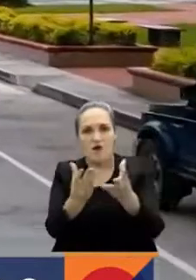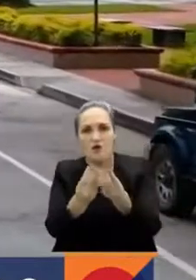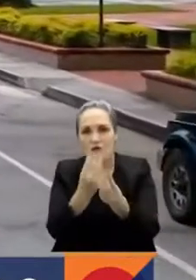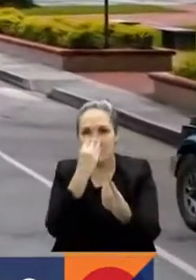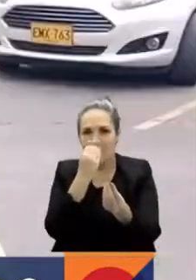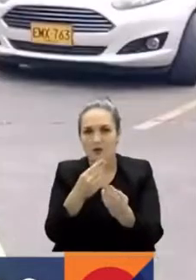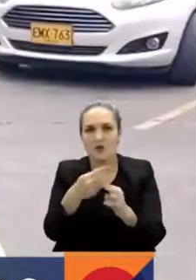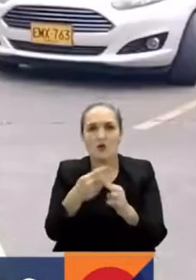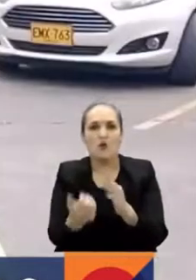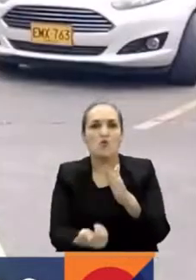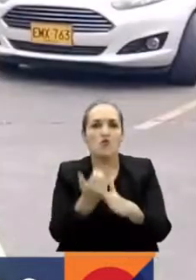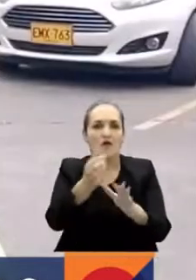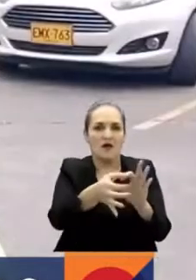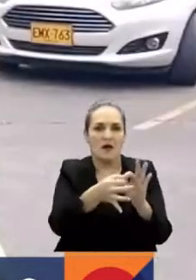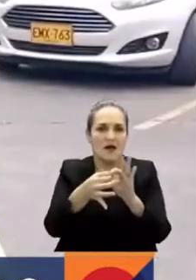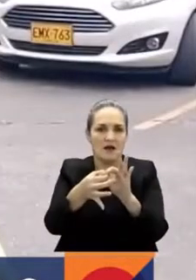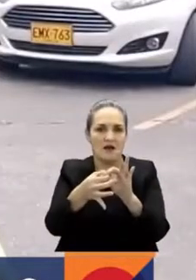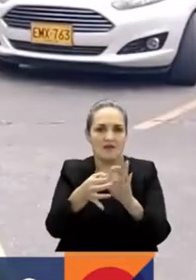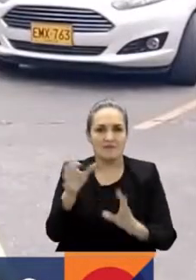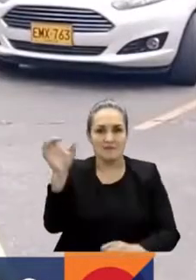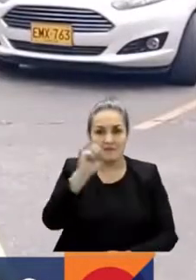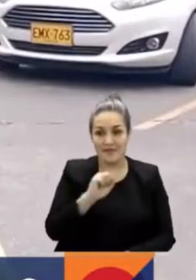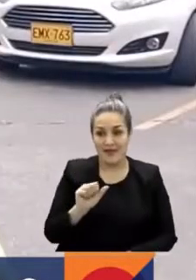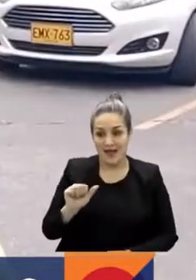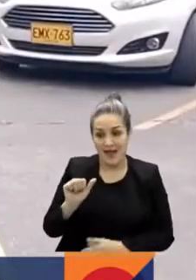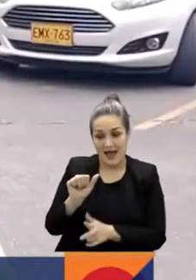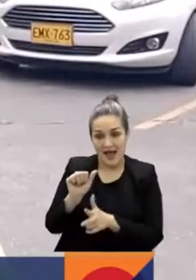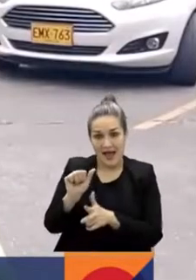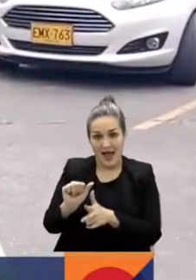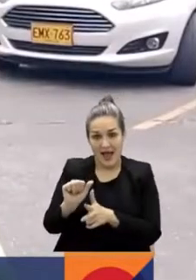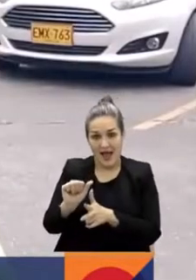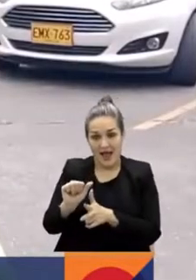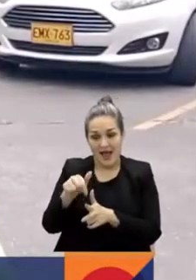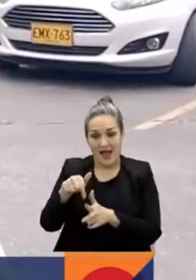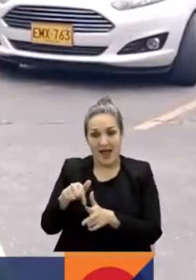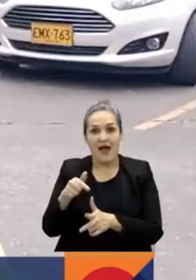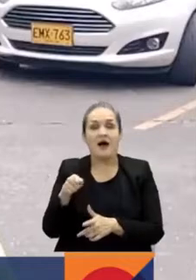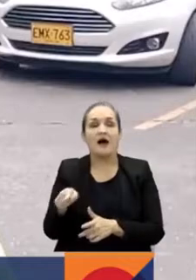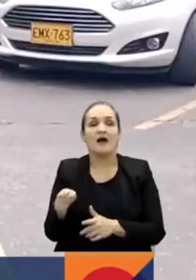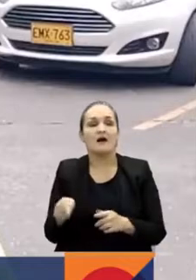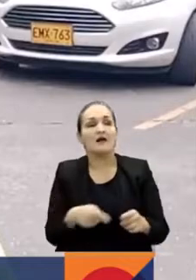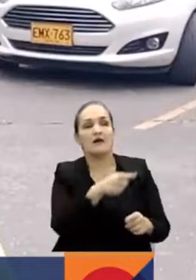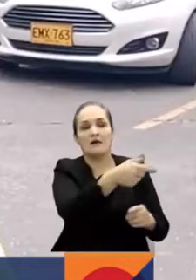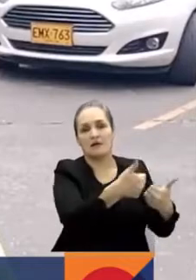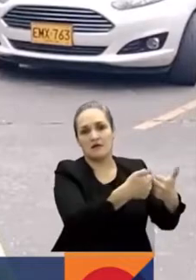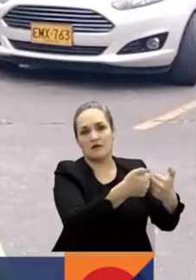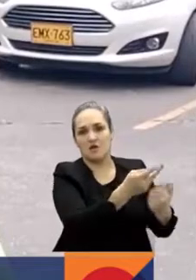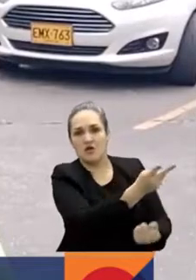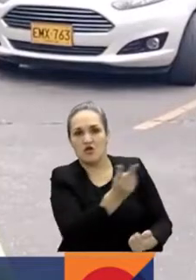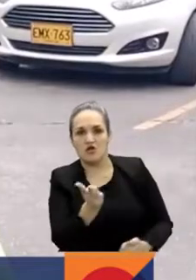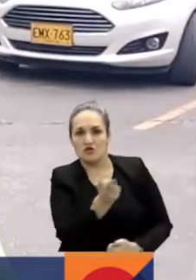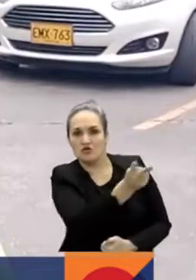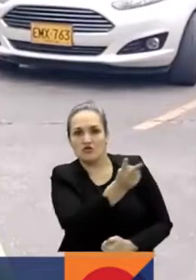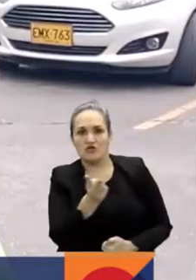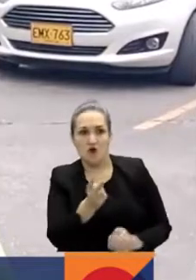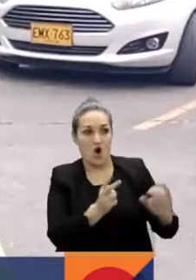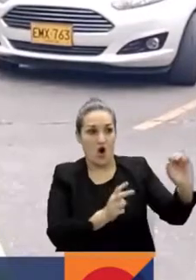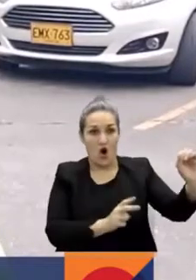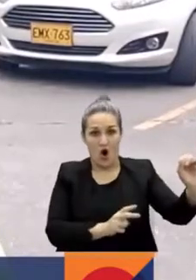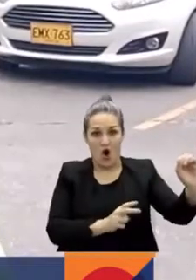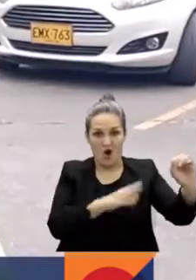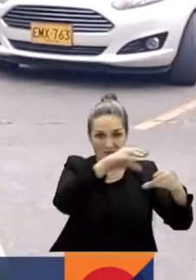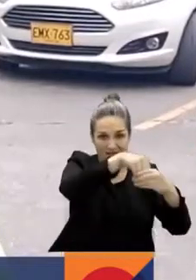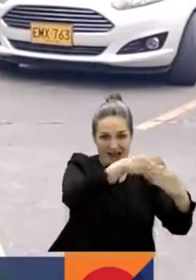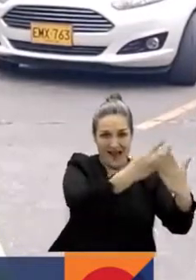la Nueva Alianza. Presuntamente Gladys Orozco era compañera sentimental de alias Gustavo. La Policía Nacional, a través